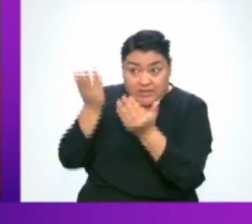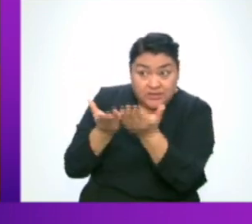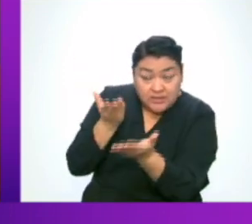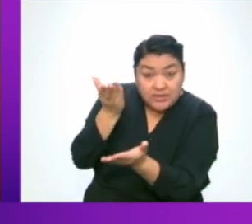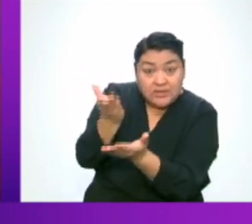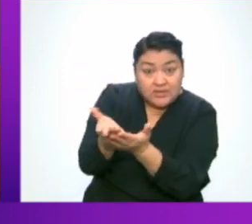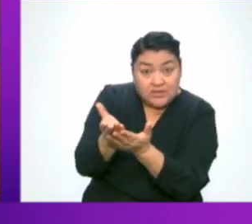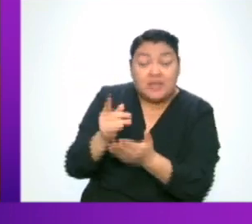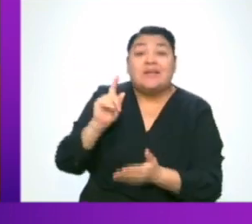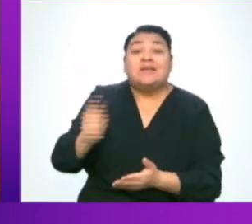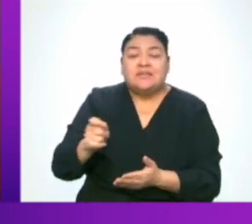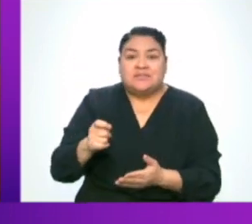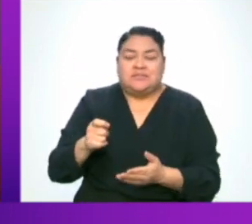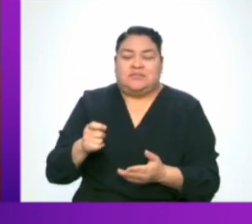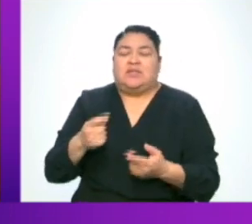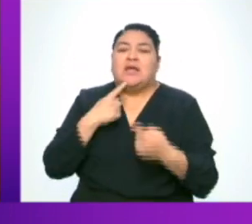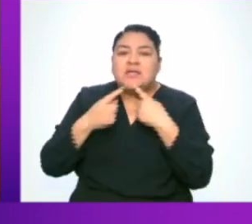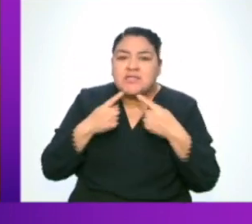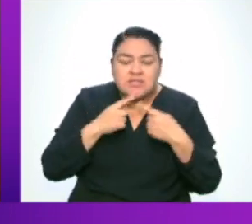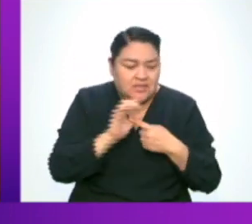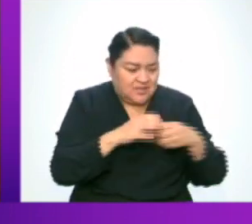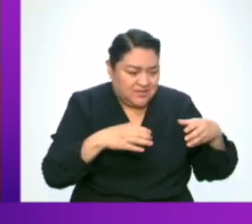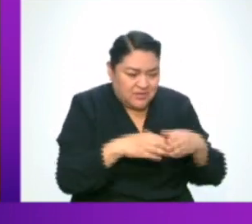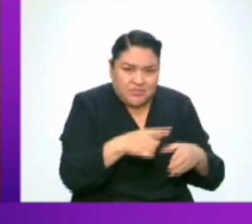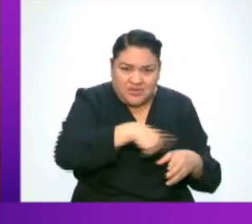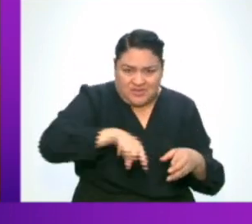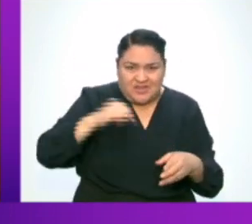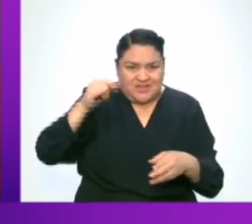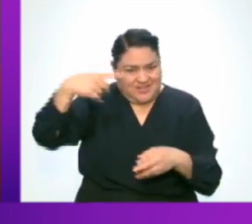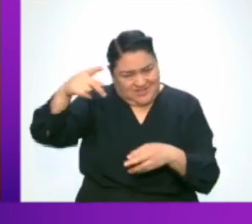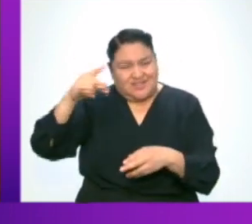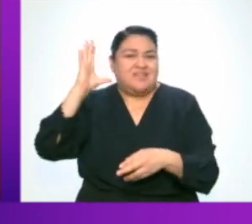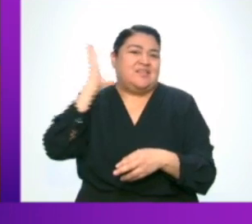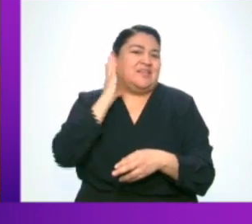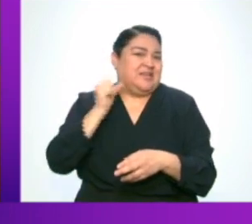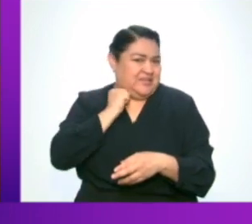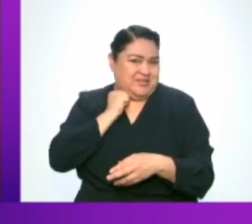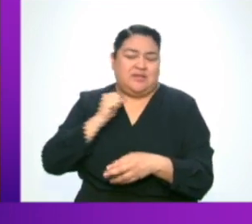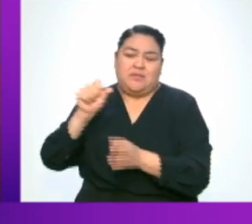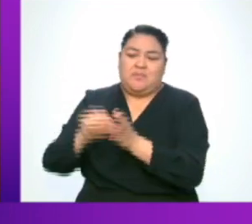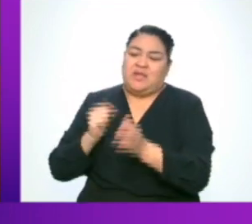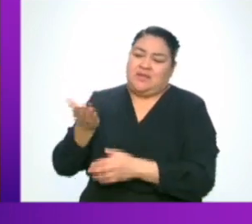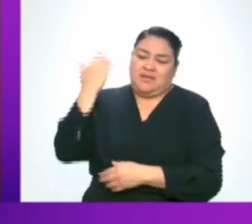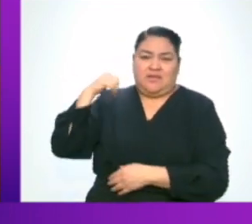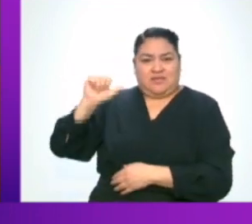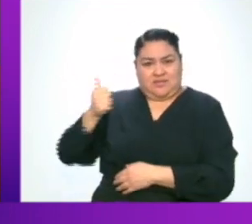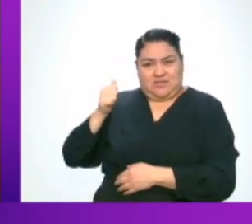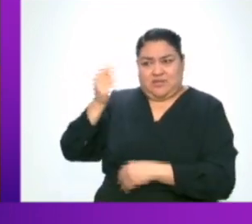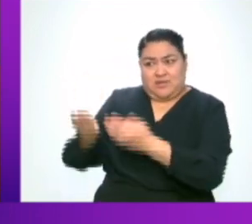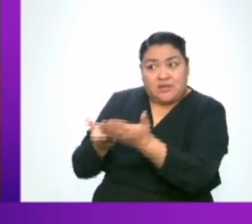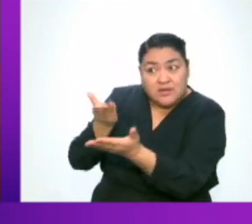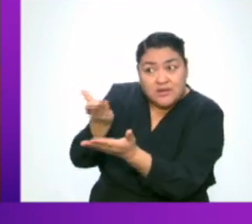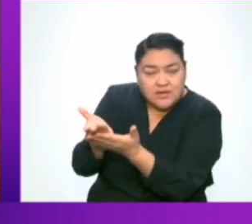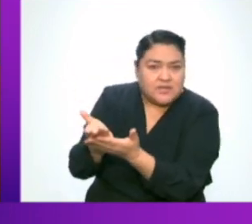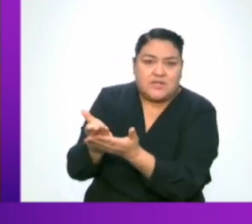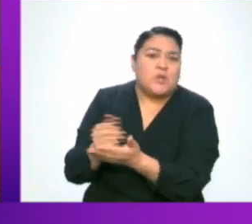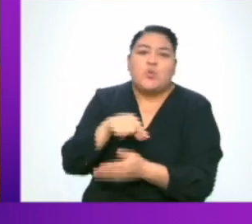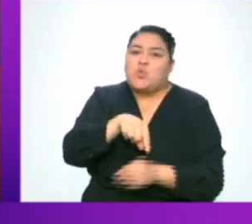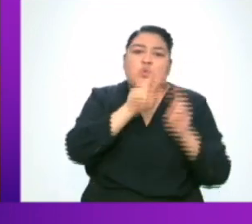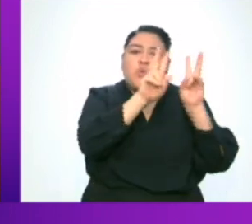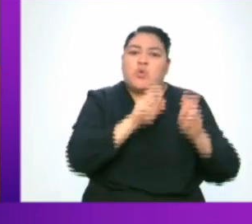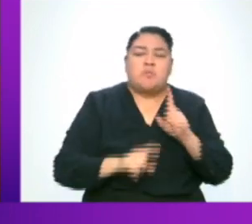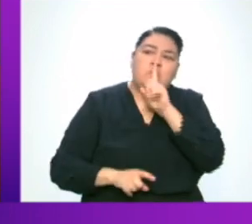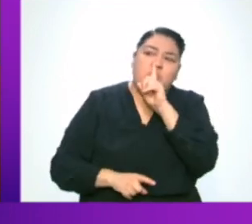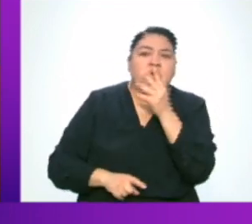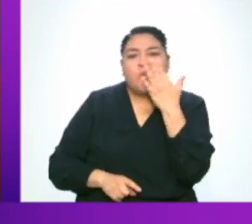Y en este acuerdo que se aprobó en las comisiones de puntos constitucionales en el mes de agosto pues no no tocaban ese